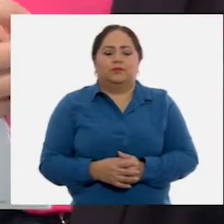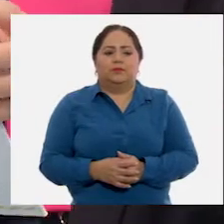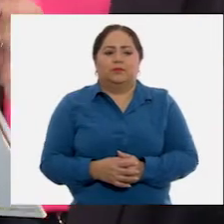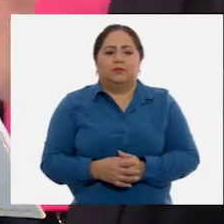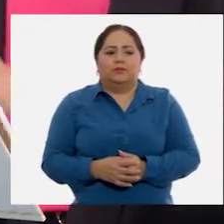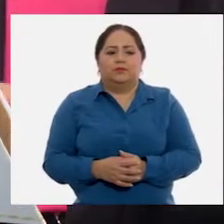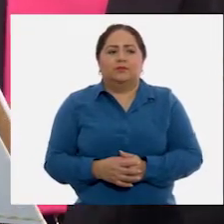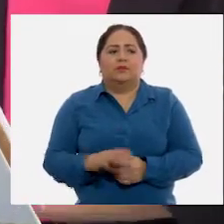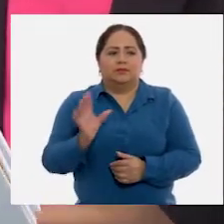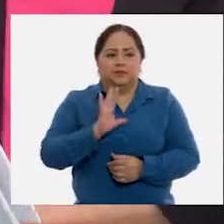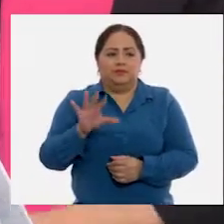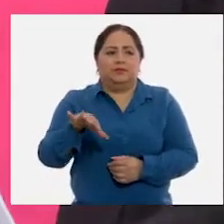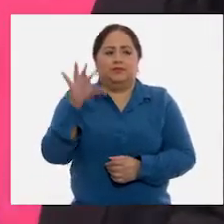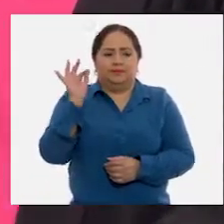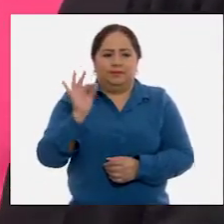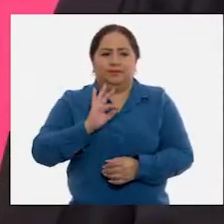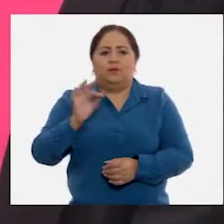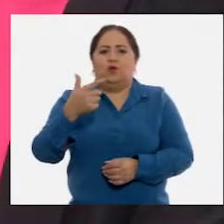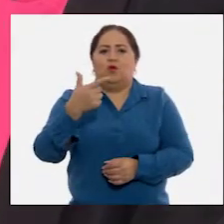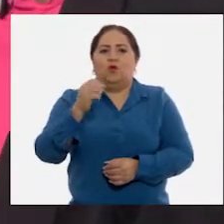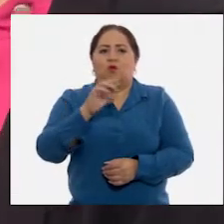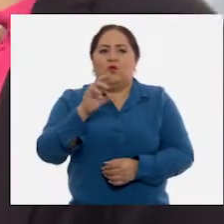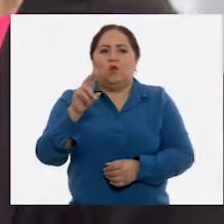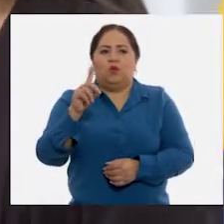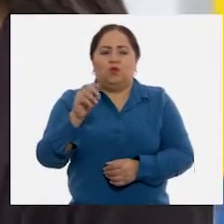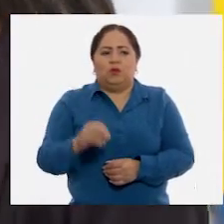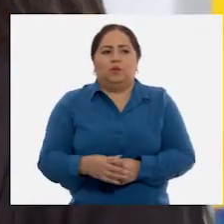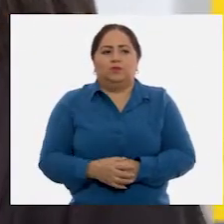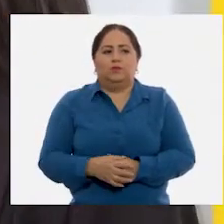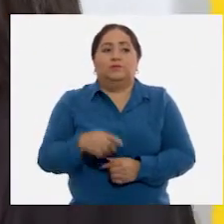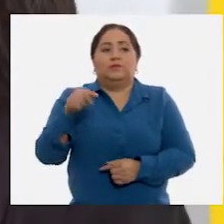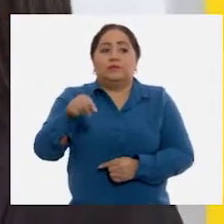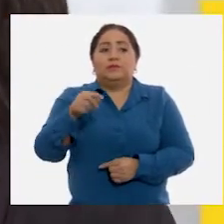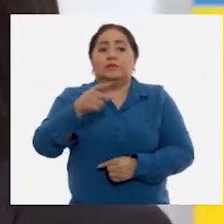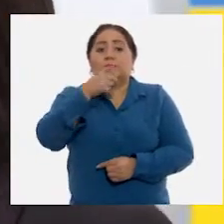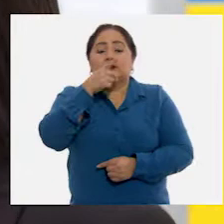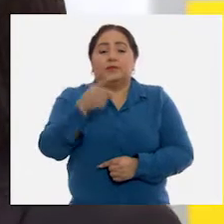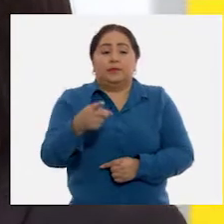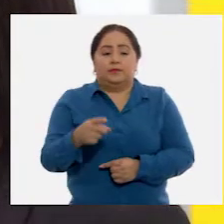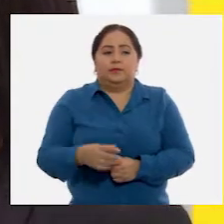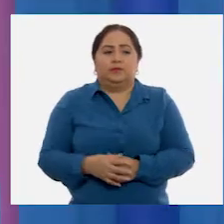Gorrudos. Ya lo encontré. Bien, aquí María. está, aquí está. Dice,